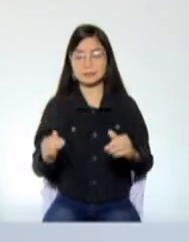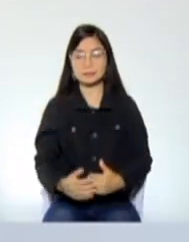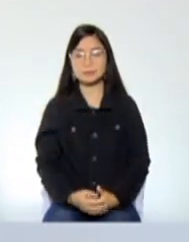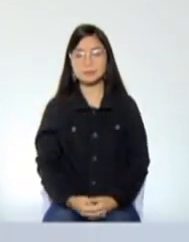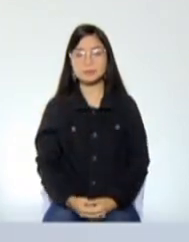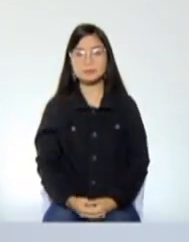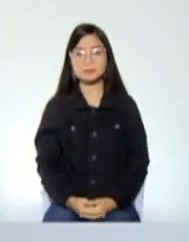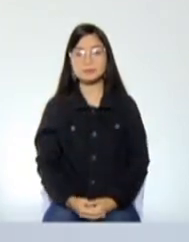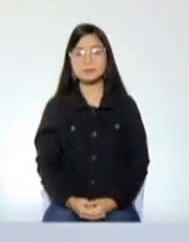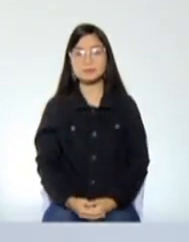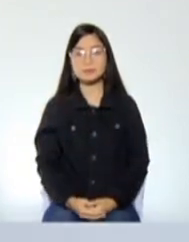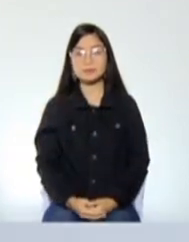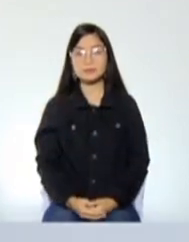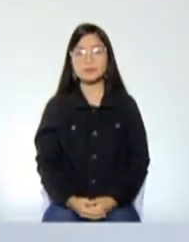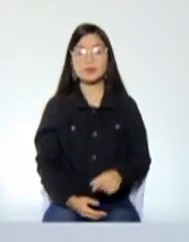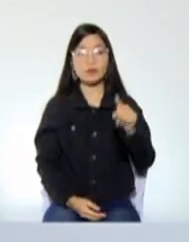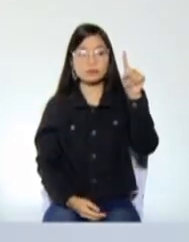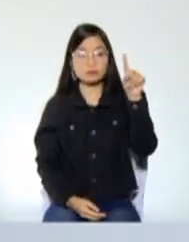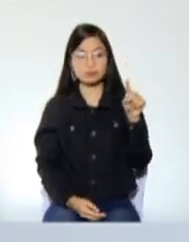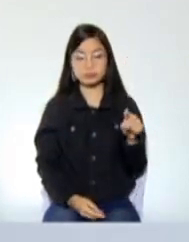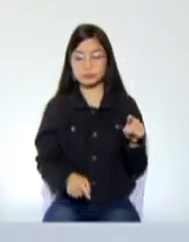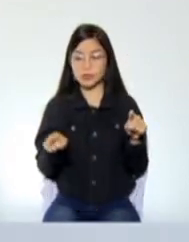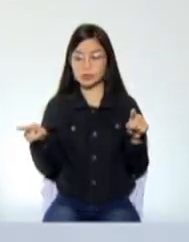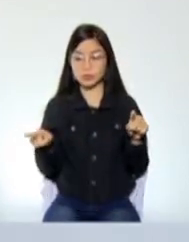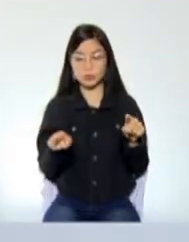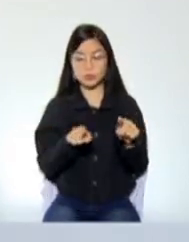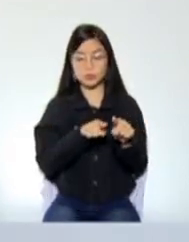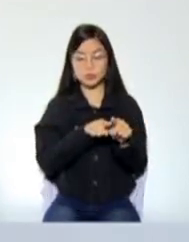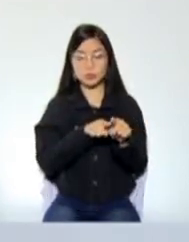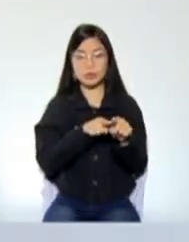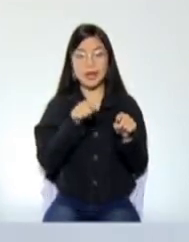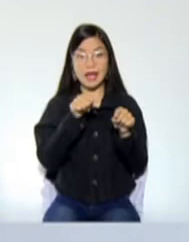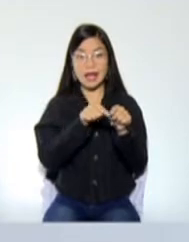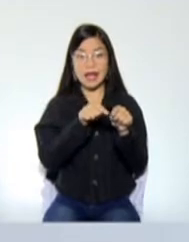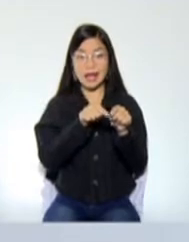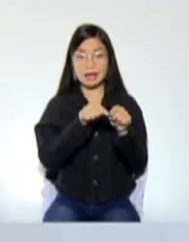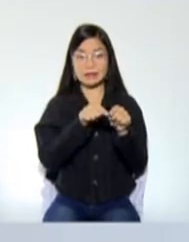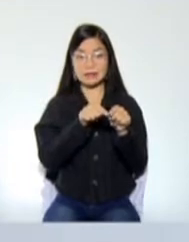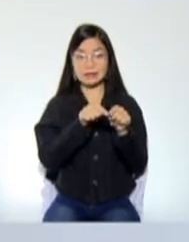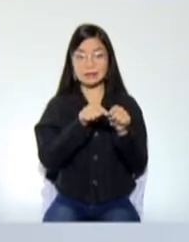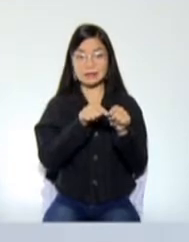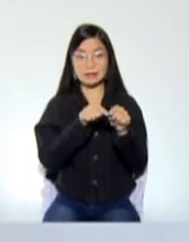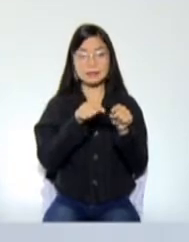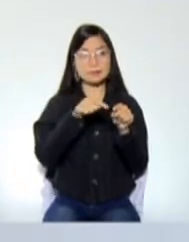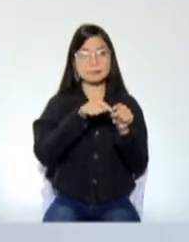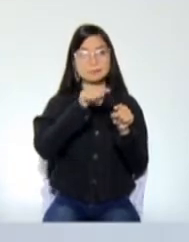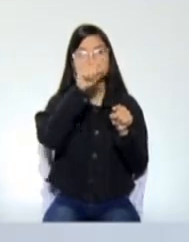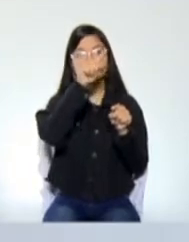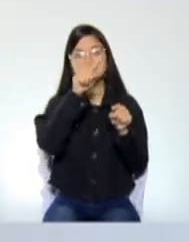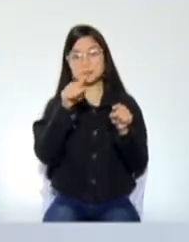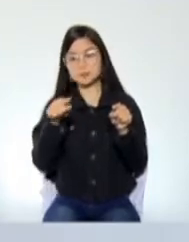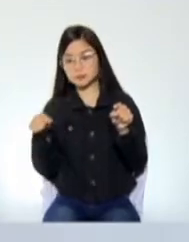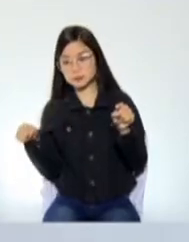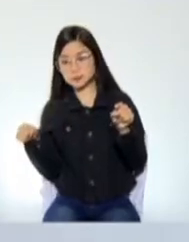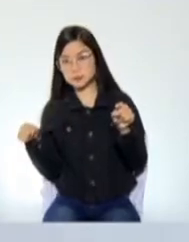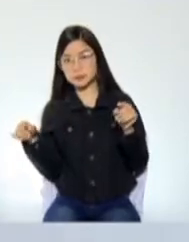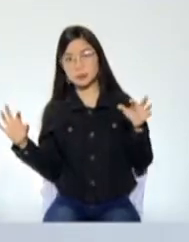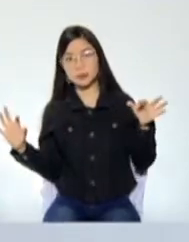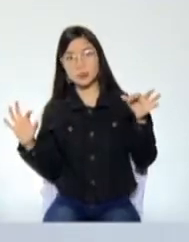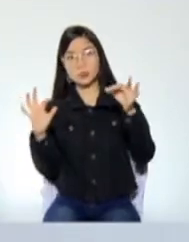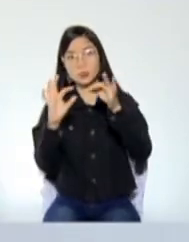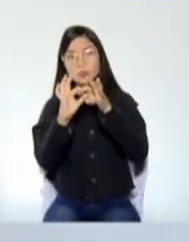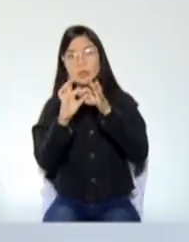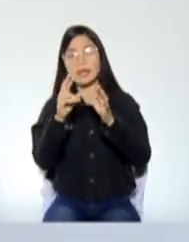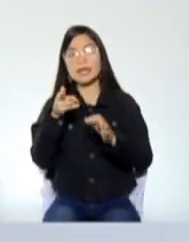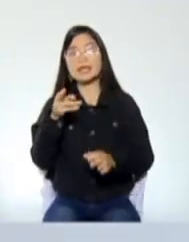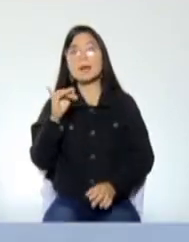que nosotros vamos a llamar hipotenusa. La hipotenusa, como la vemos, siempre debe ser